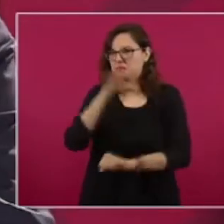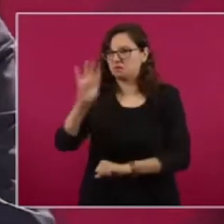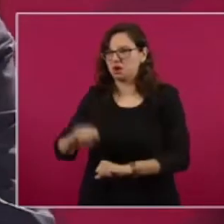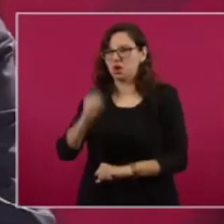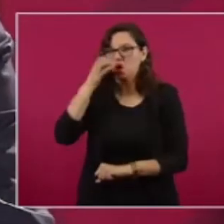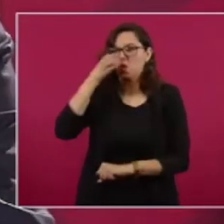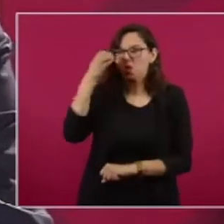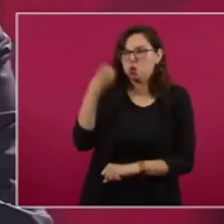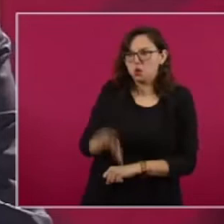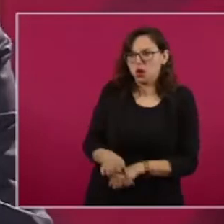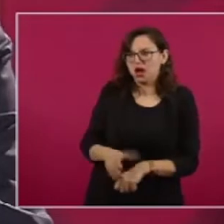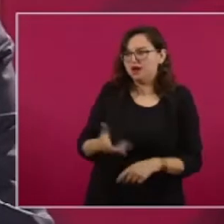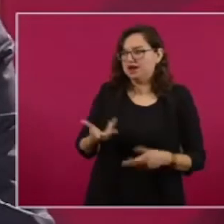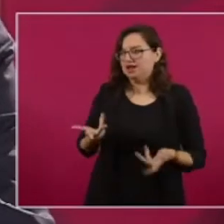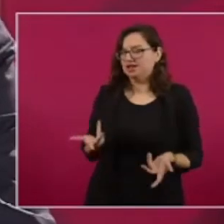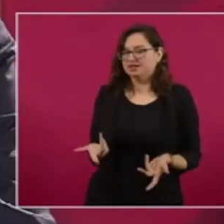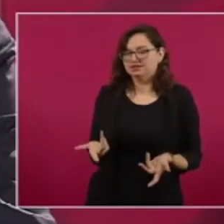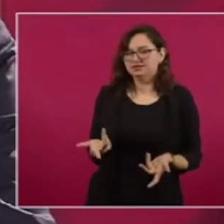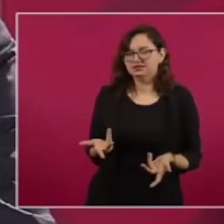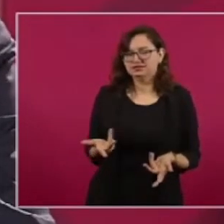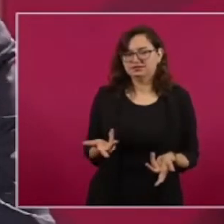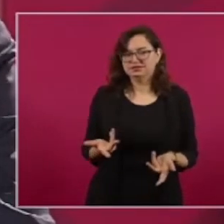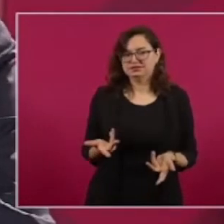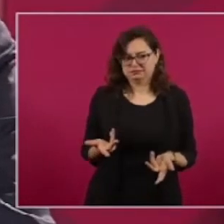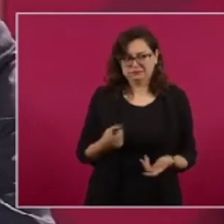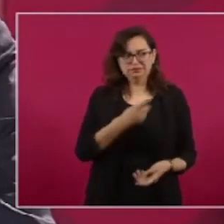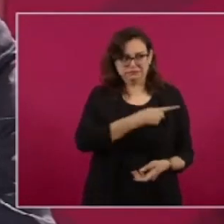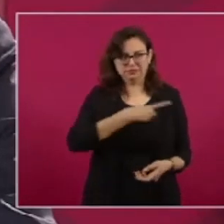Nosotros padecimos